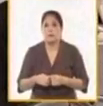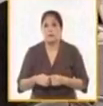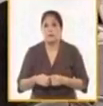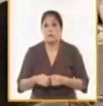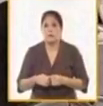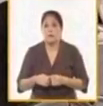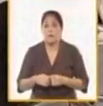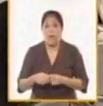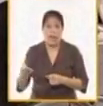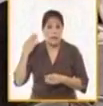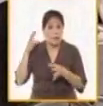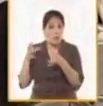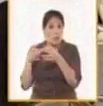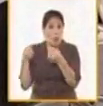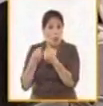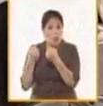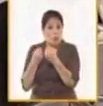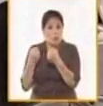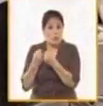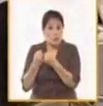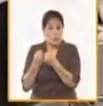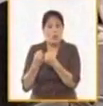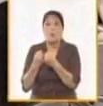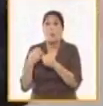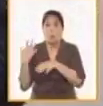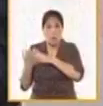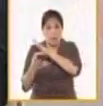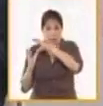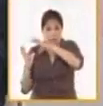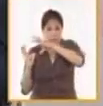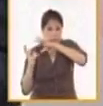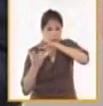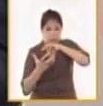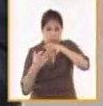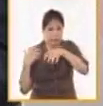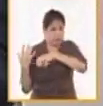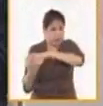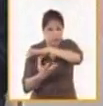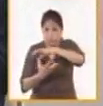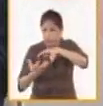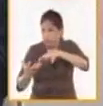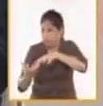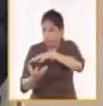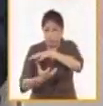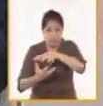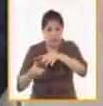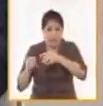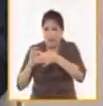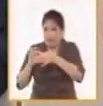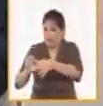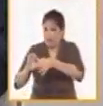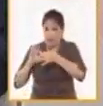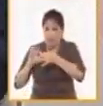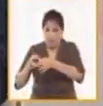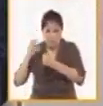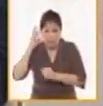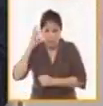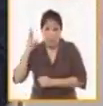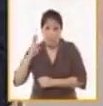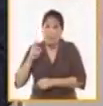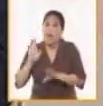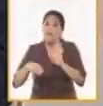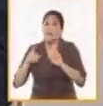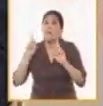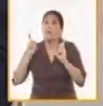momento forman parte de esa oposición violenta, ¿no? Ellos participaron, pero ¿cómo es el juego de la política? El juego de la política es, unos ganan